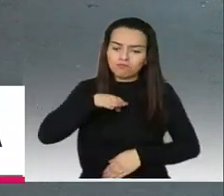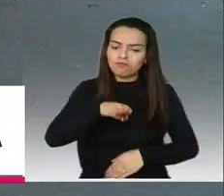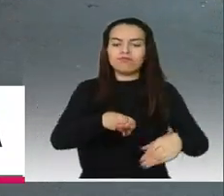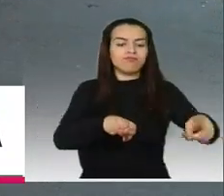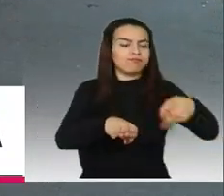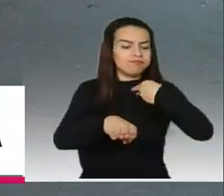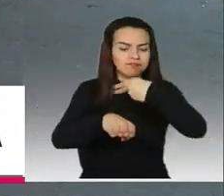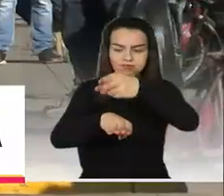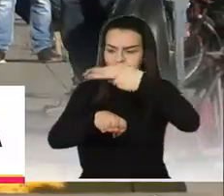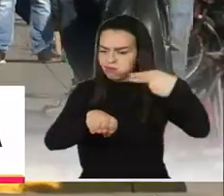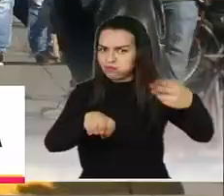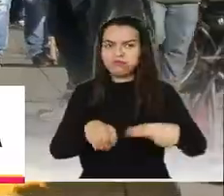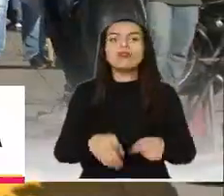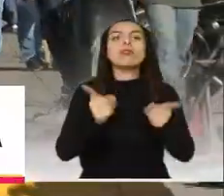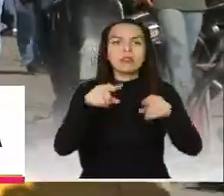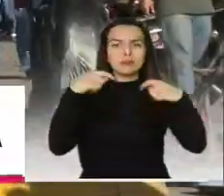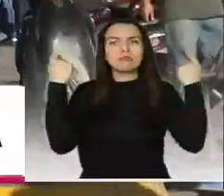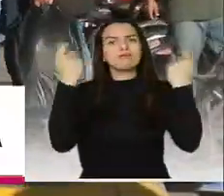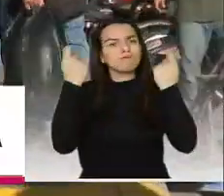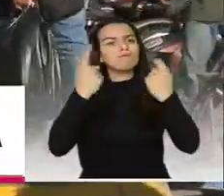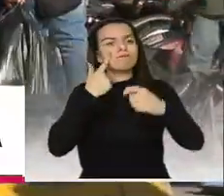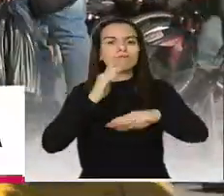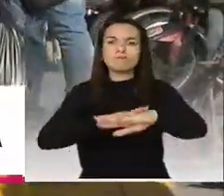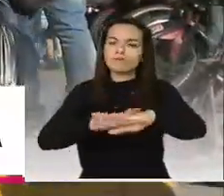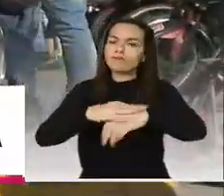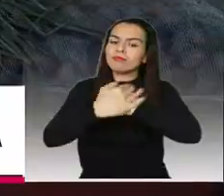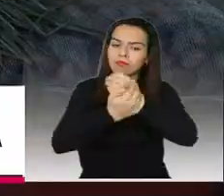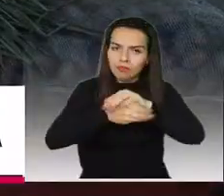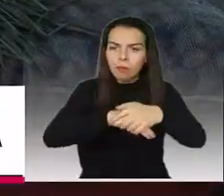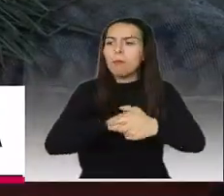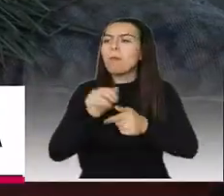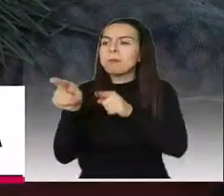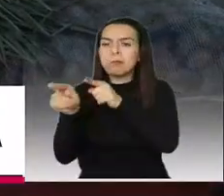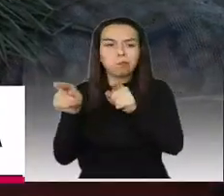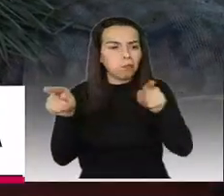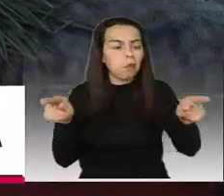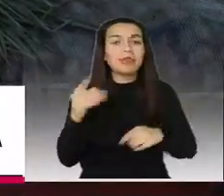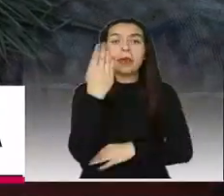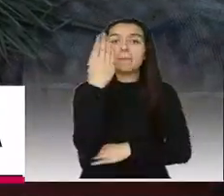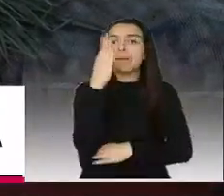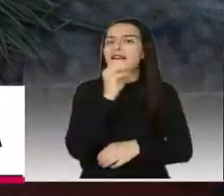costo en diferentes puntos, baños gratuitos, operación de puntos de atención